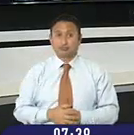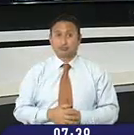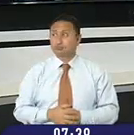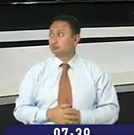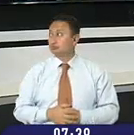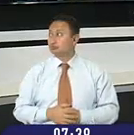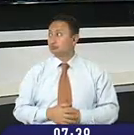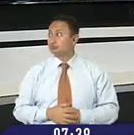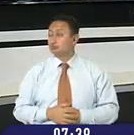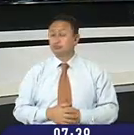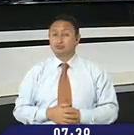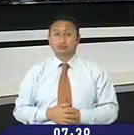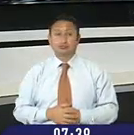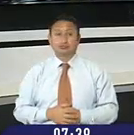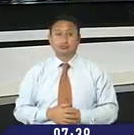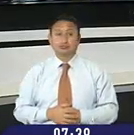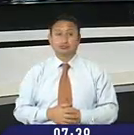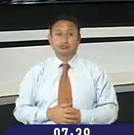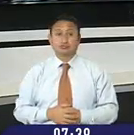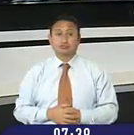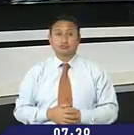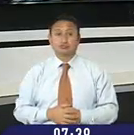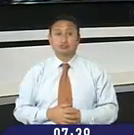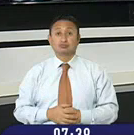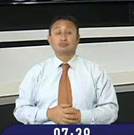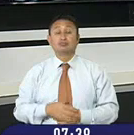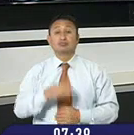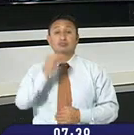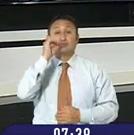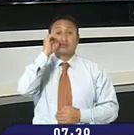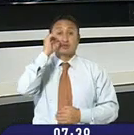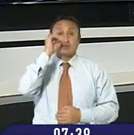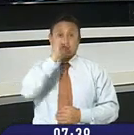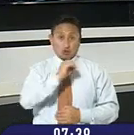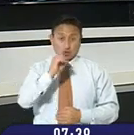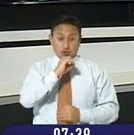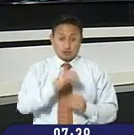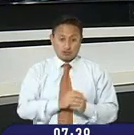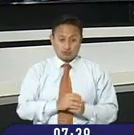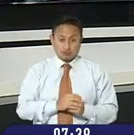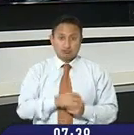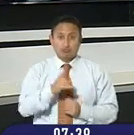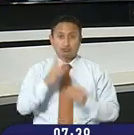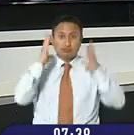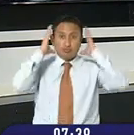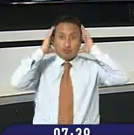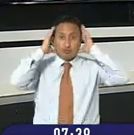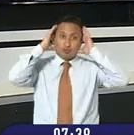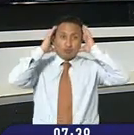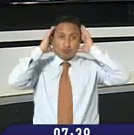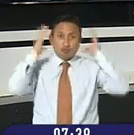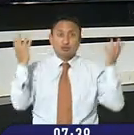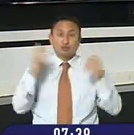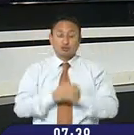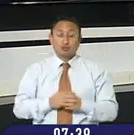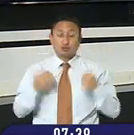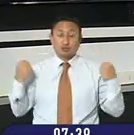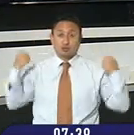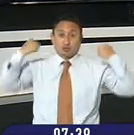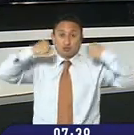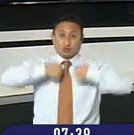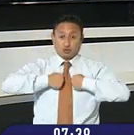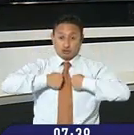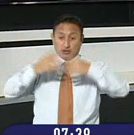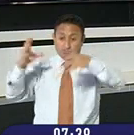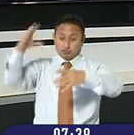macabro hallazgo se realizó en la provincia del Oro. Se trata de una cabeza que estaba en el interior de una